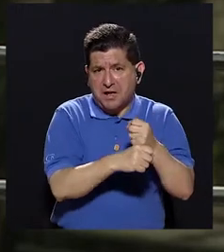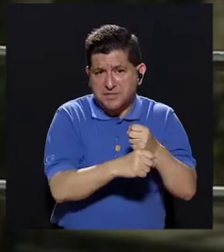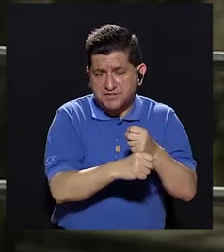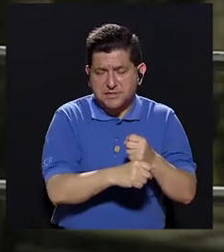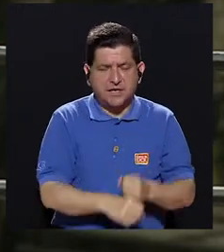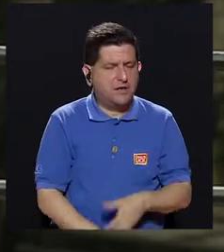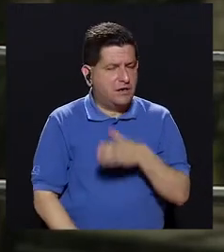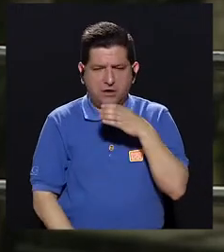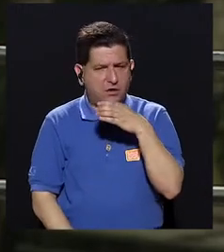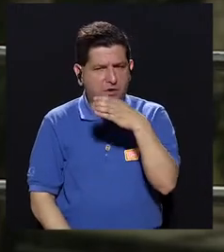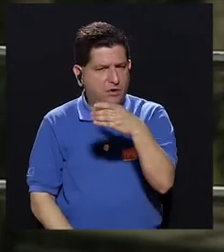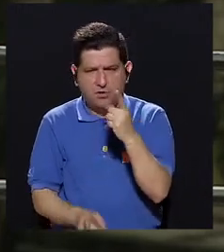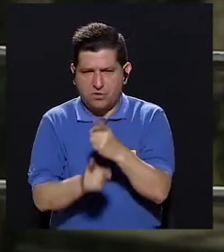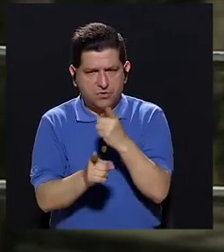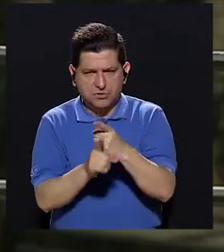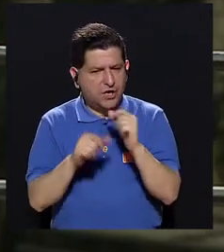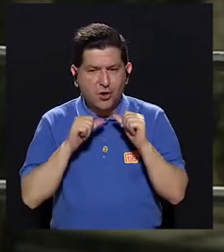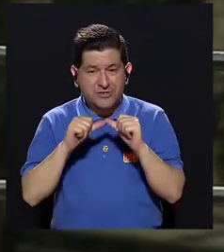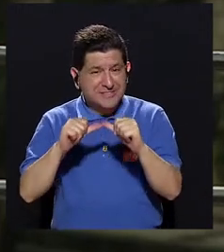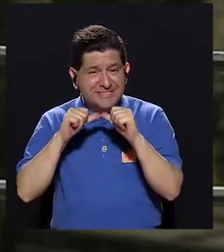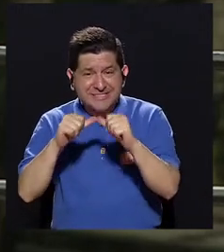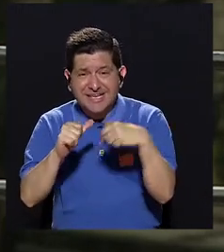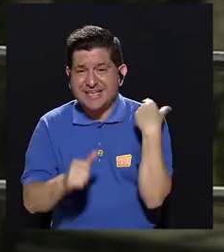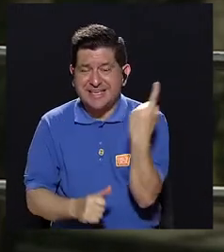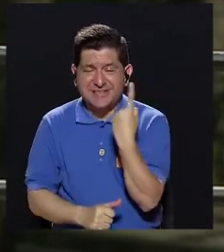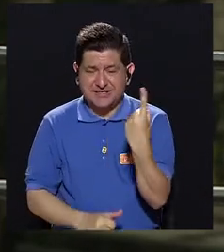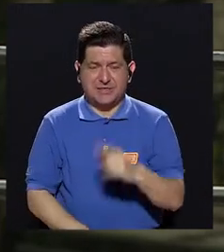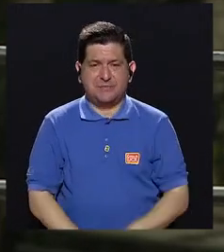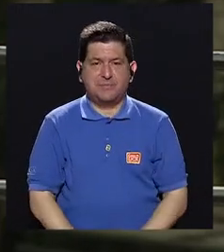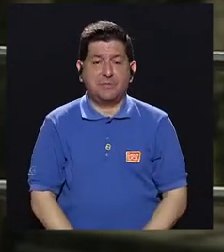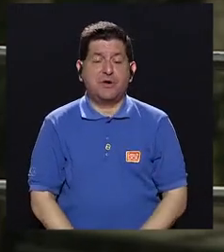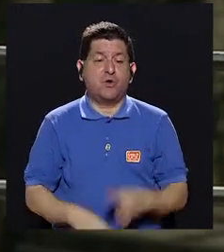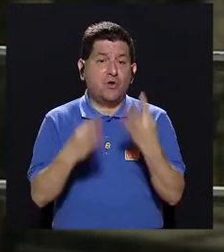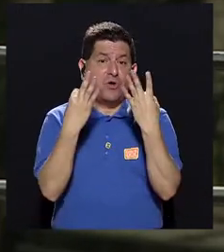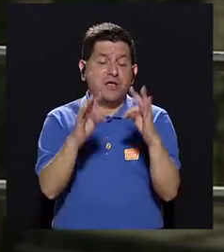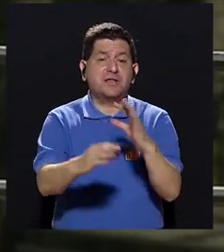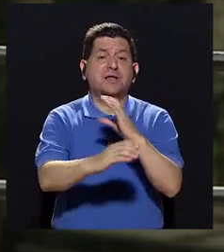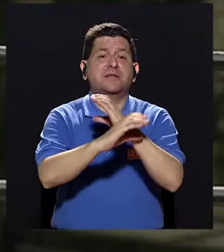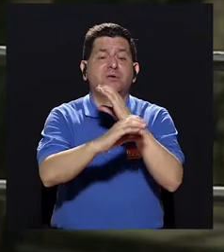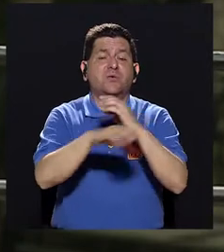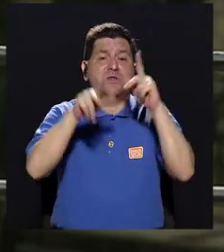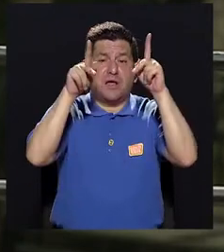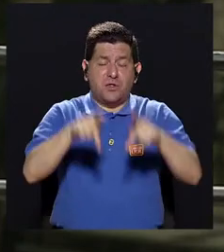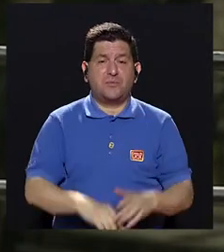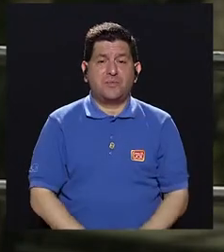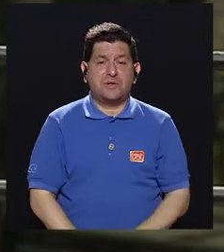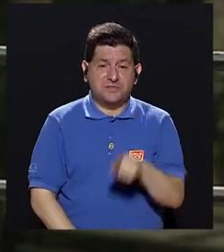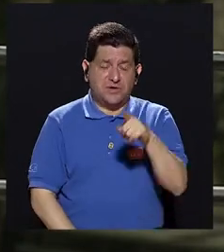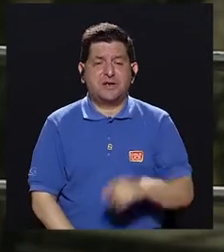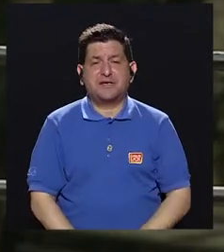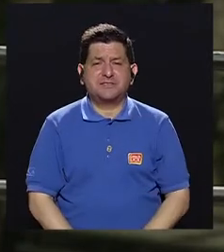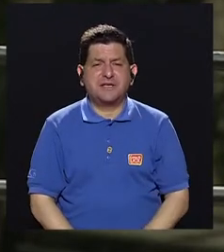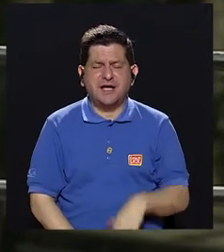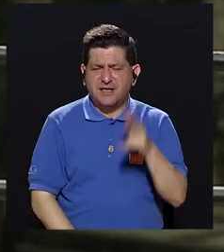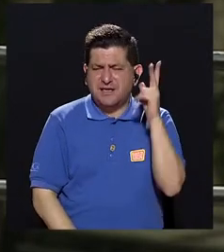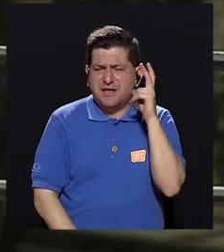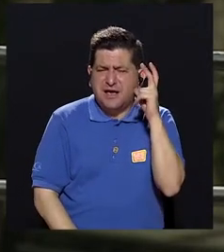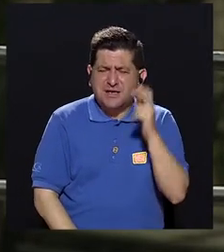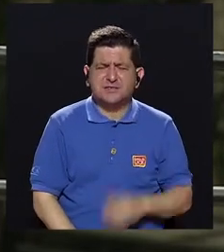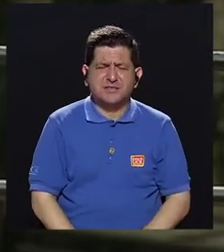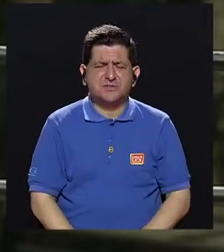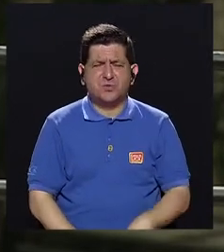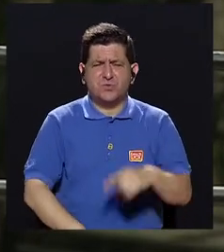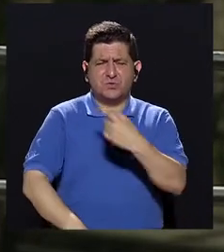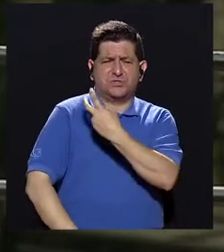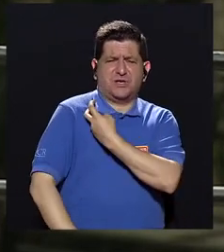Pero no es recomendado hacerlo ni muy seguido ni a cada rato, y también hay que tratar de tener cuidado con la gente que se quita las mentiras, ¿verdad? Que a cada rato suena clac, clac, sí, ¿verdad?